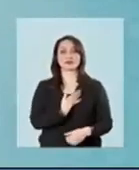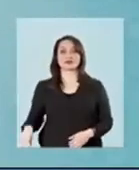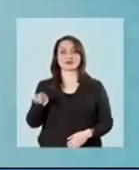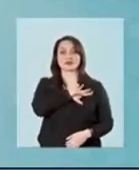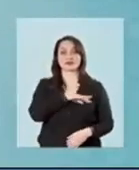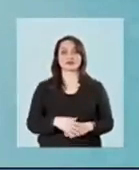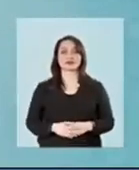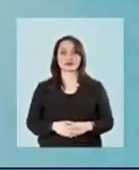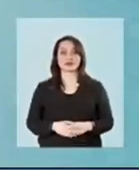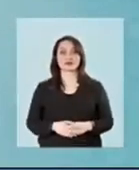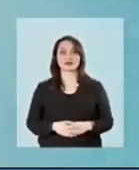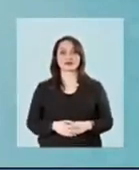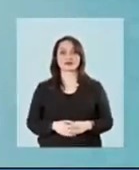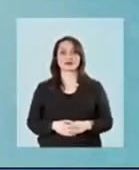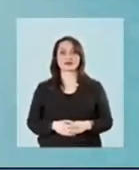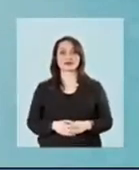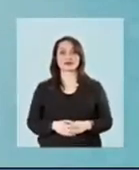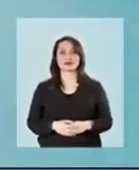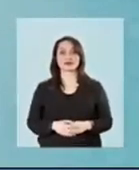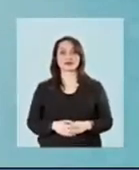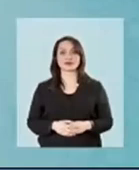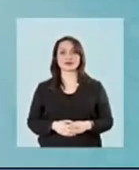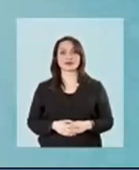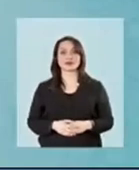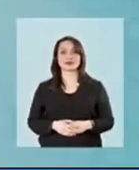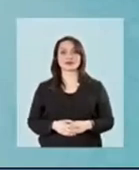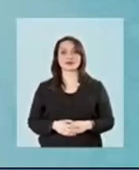Ministerio de Energía, Gobierno de Chile.